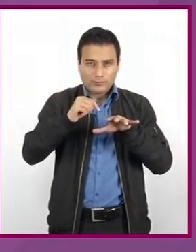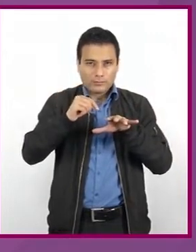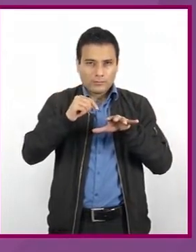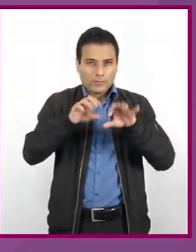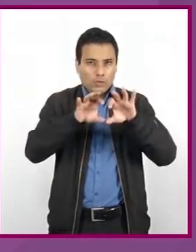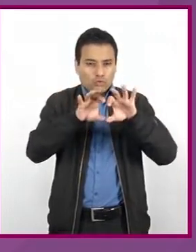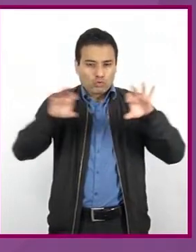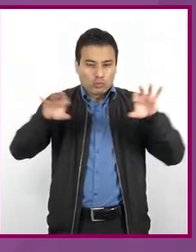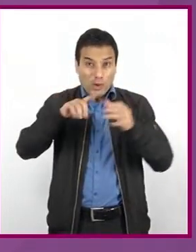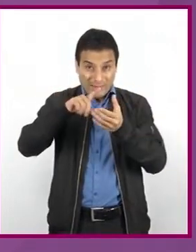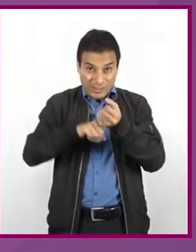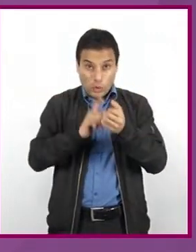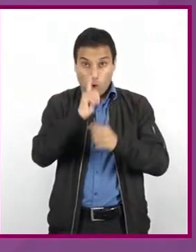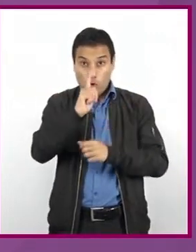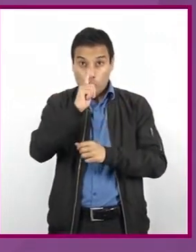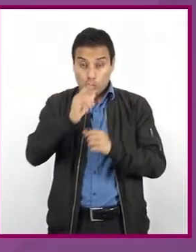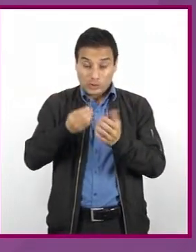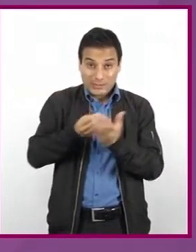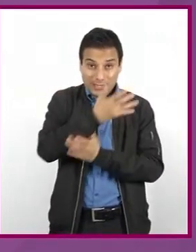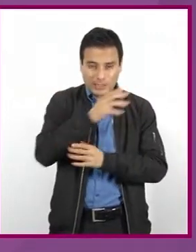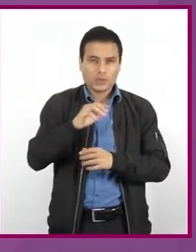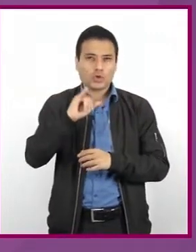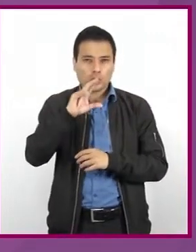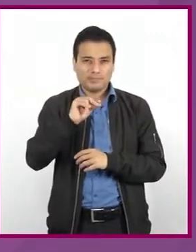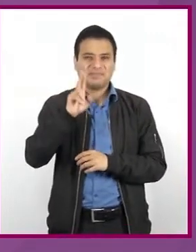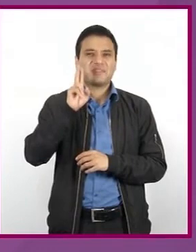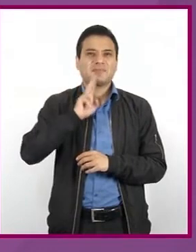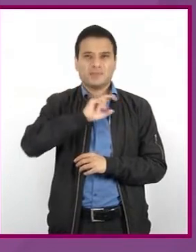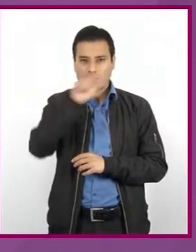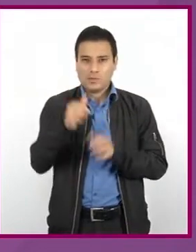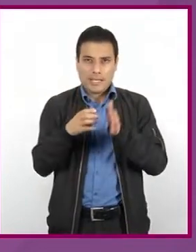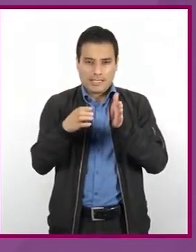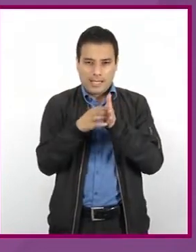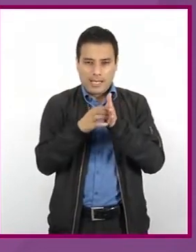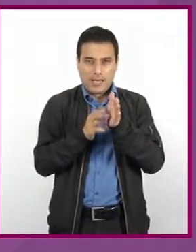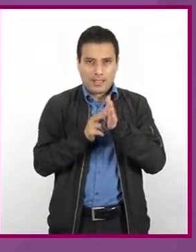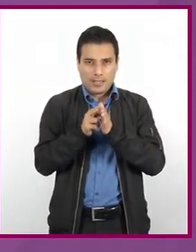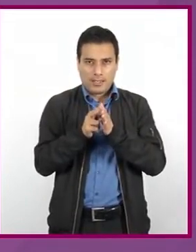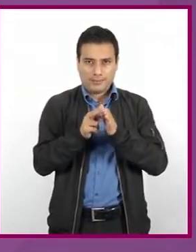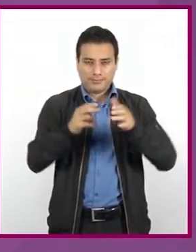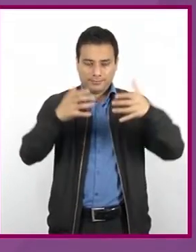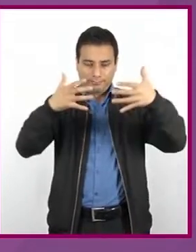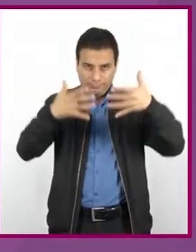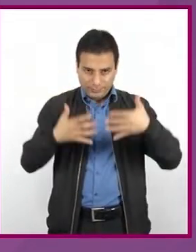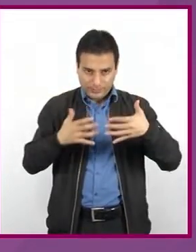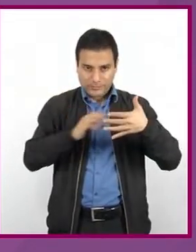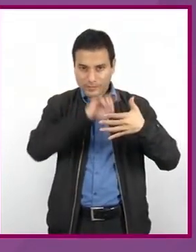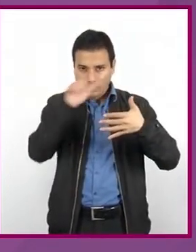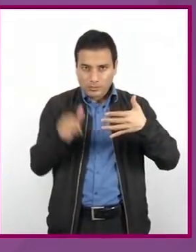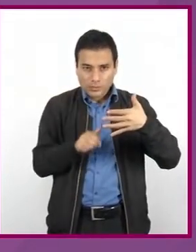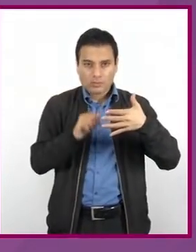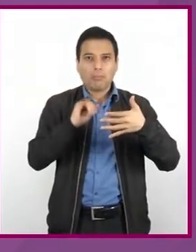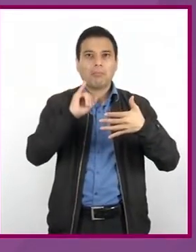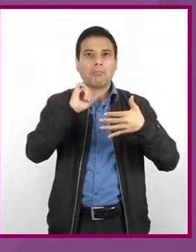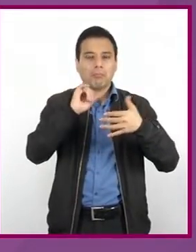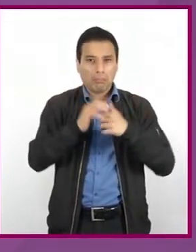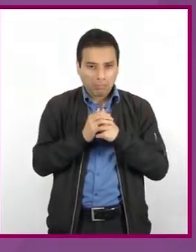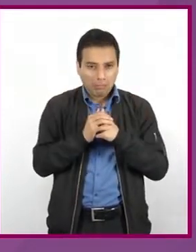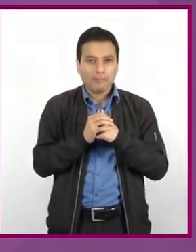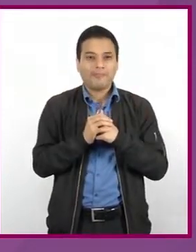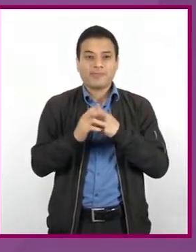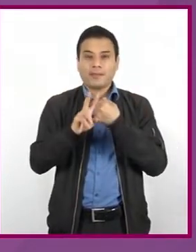ello lo cubrió con cartón negro. Primero se dio cuenta de que la luz se reflejaba en una placa cubierta de cristales de